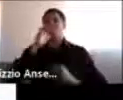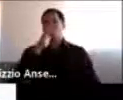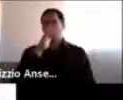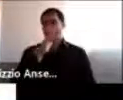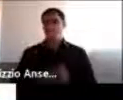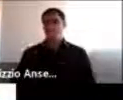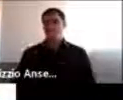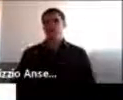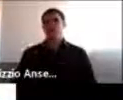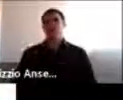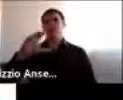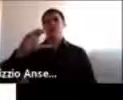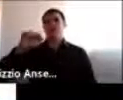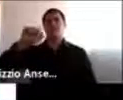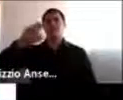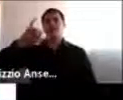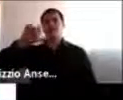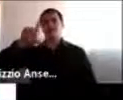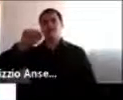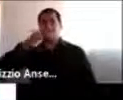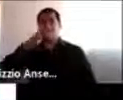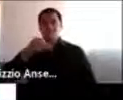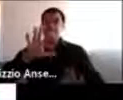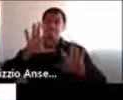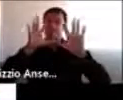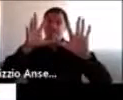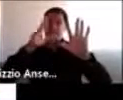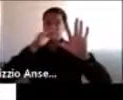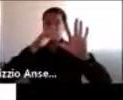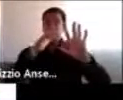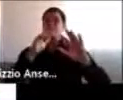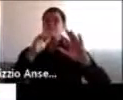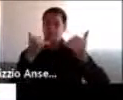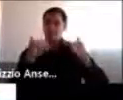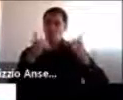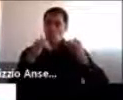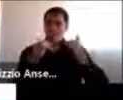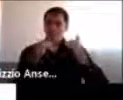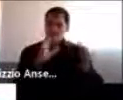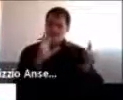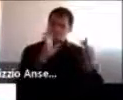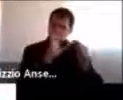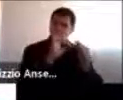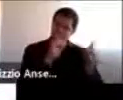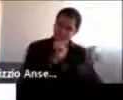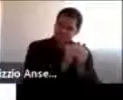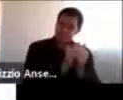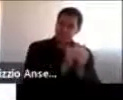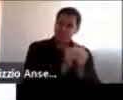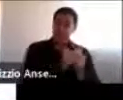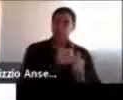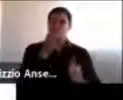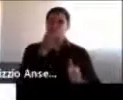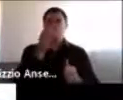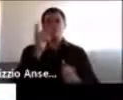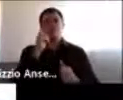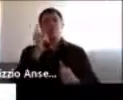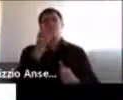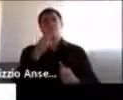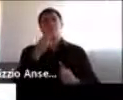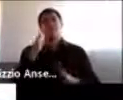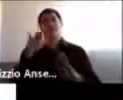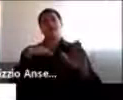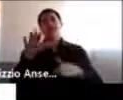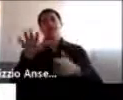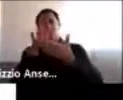decía Camila son diez minutos la idea es que uno juegue diez minutos de jugar de juego mismo pero como uno también pasea por el mapa y todo eso se